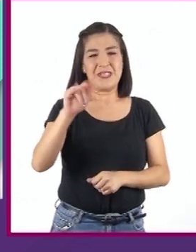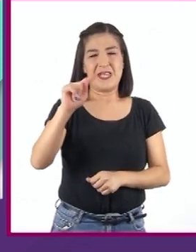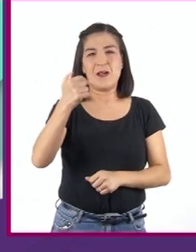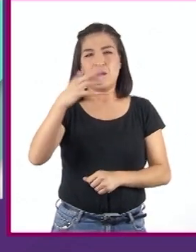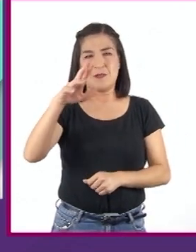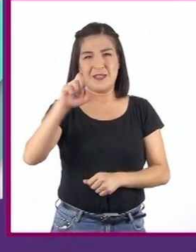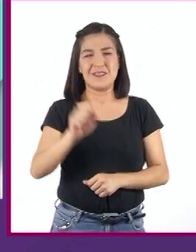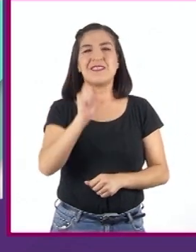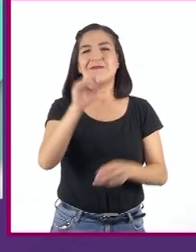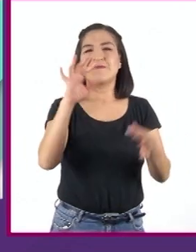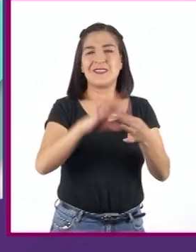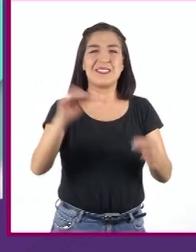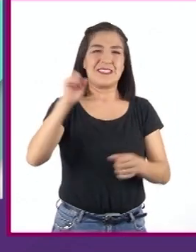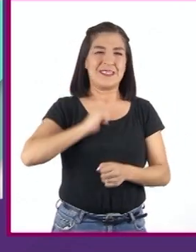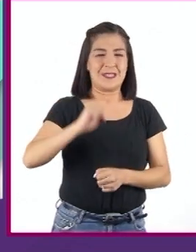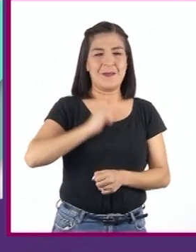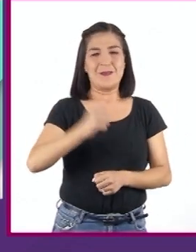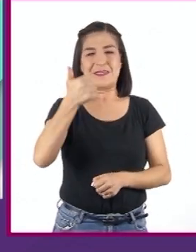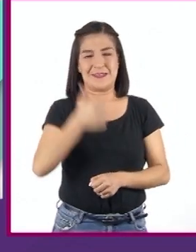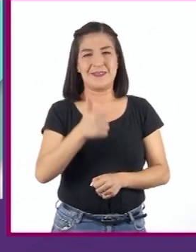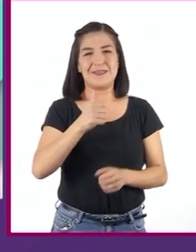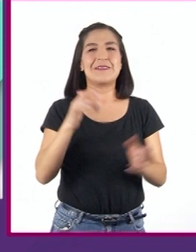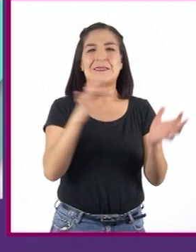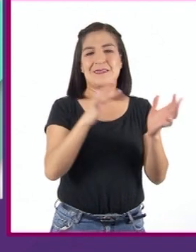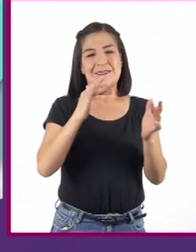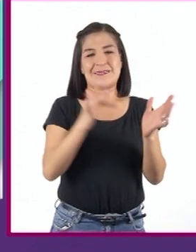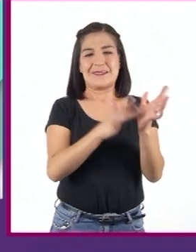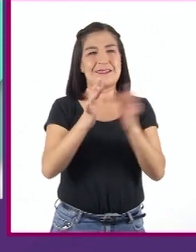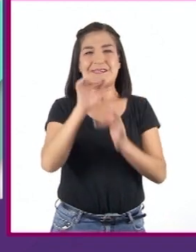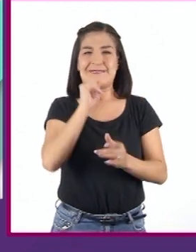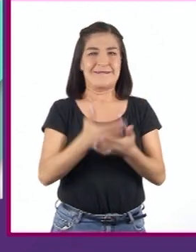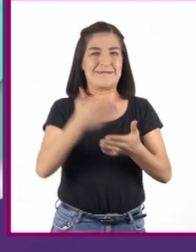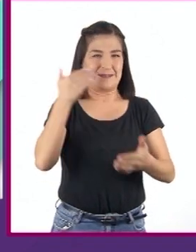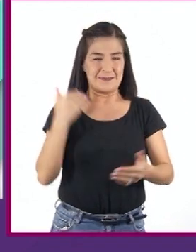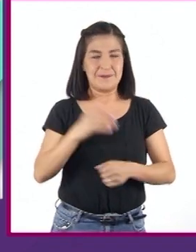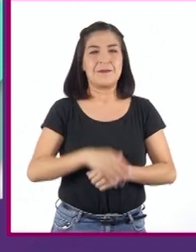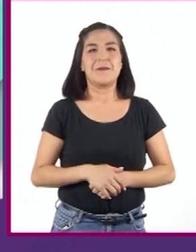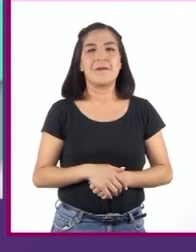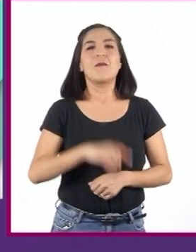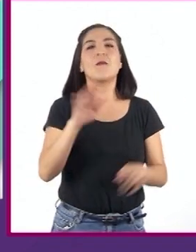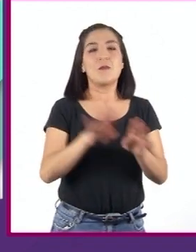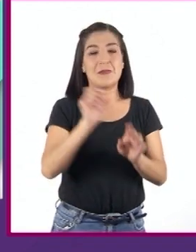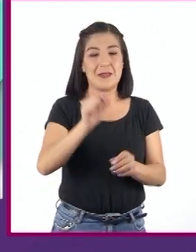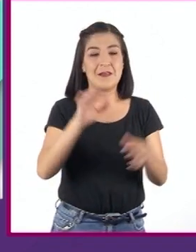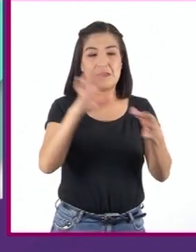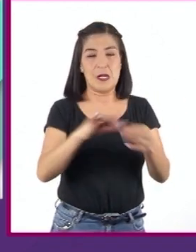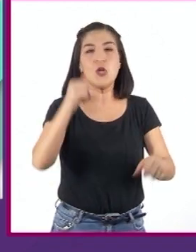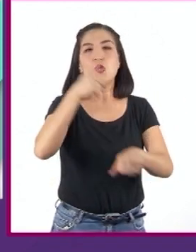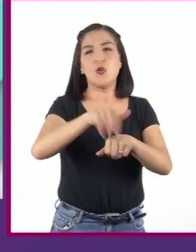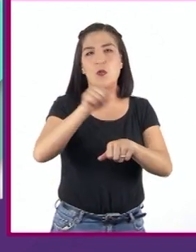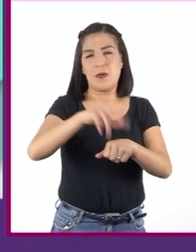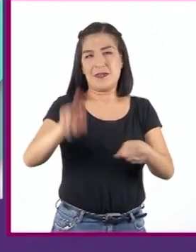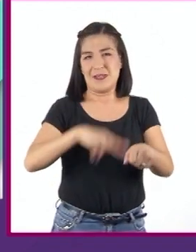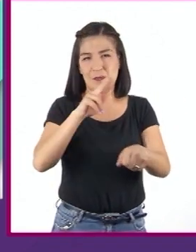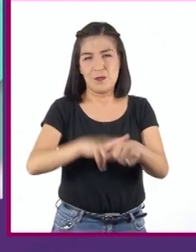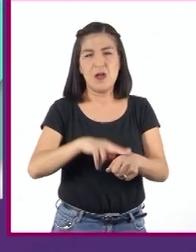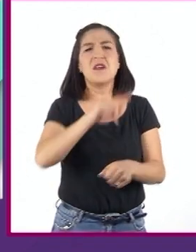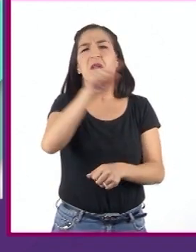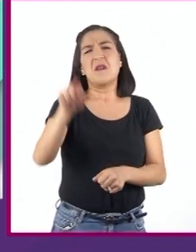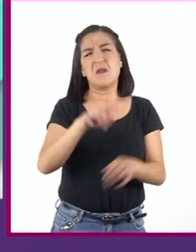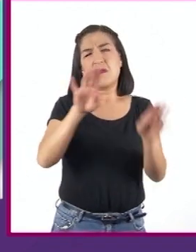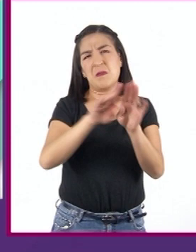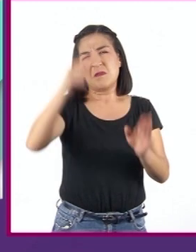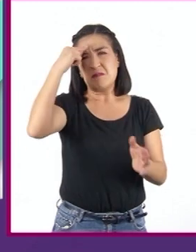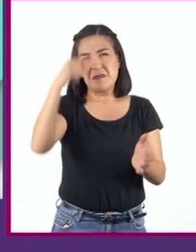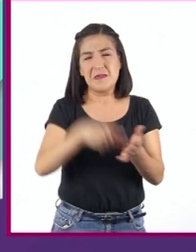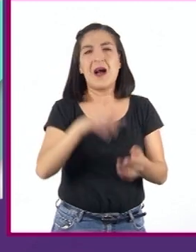griego del siglo VI a.C. de nuestra era. Junto con sus discípulos, estudió las propiedades de los números naturales. Llegaron a creer que